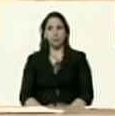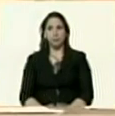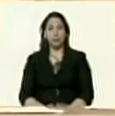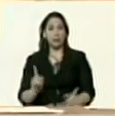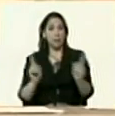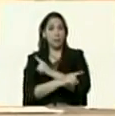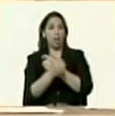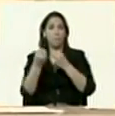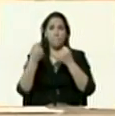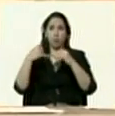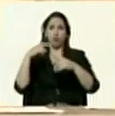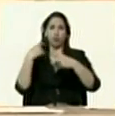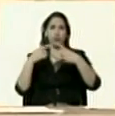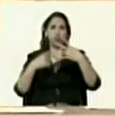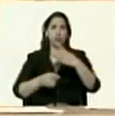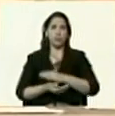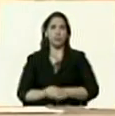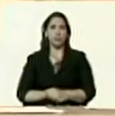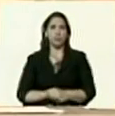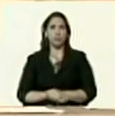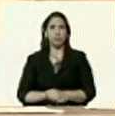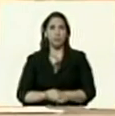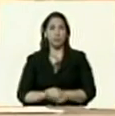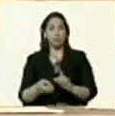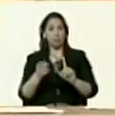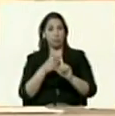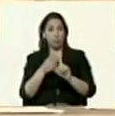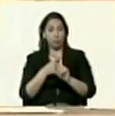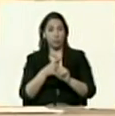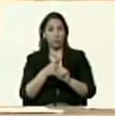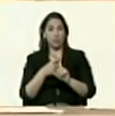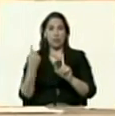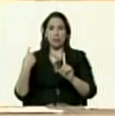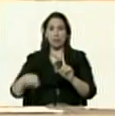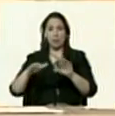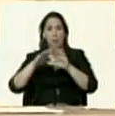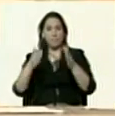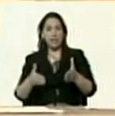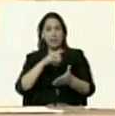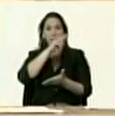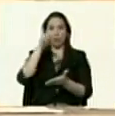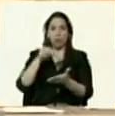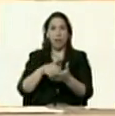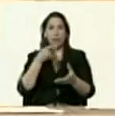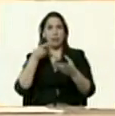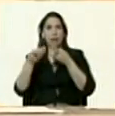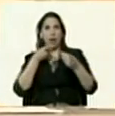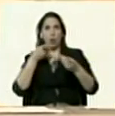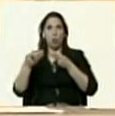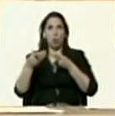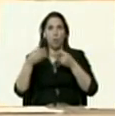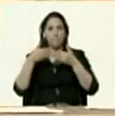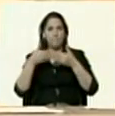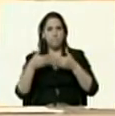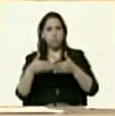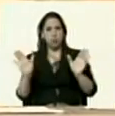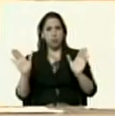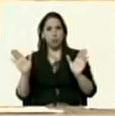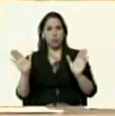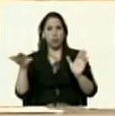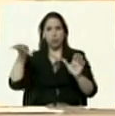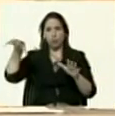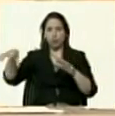muchas cosas. En primer lugar, tenemos una mesa nacional de diálogo con amplios sectores de la